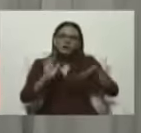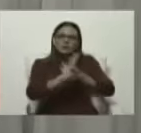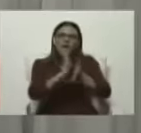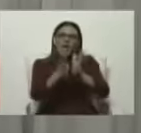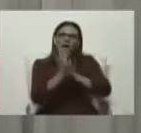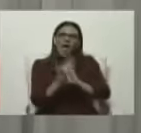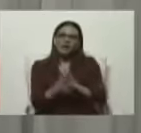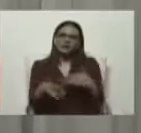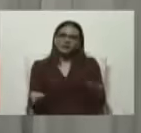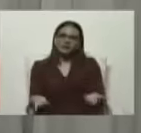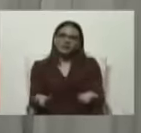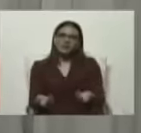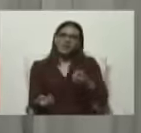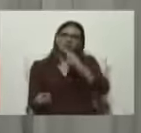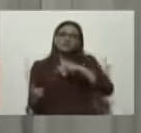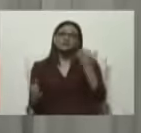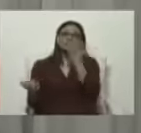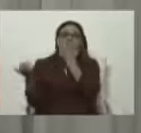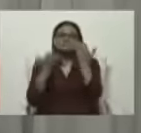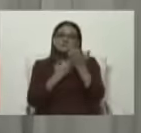con qué tipo de corn,